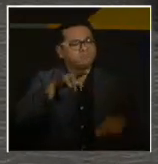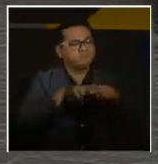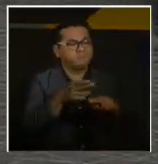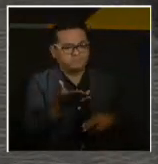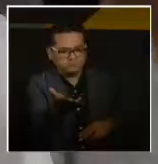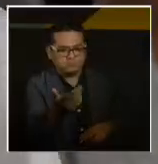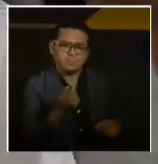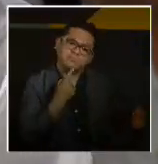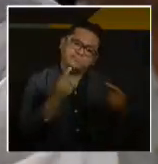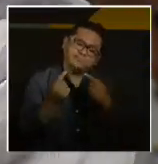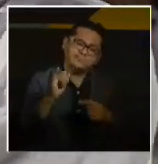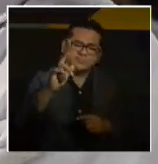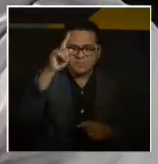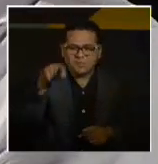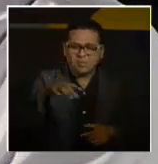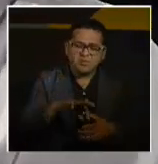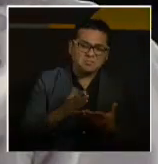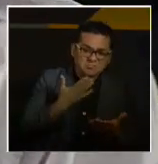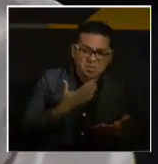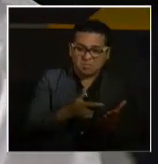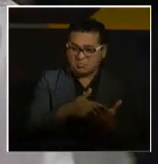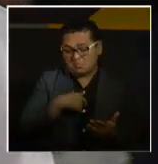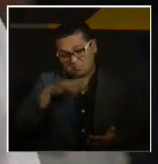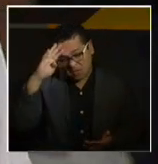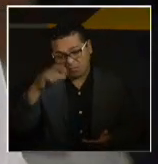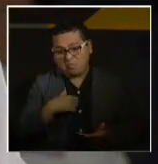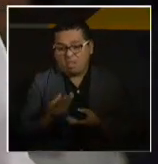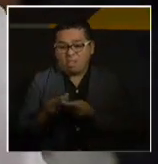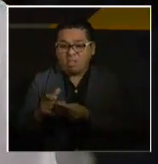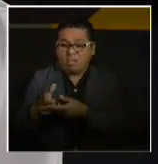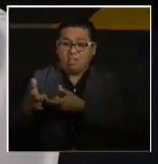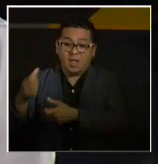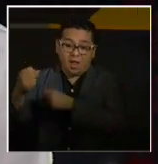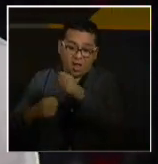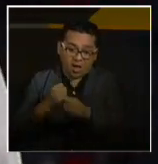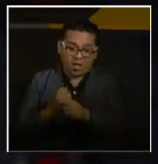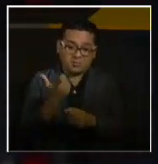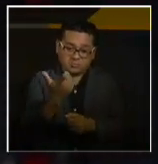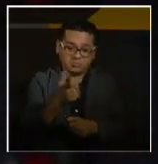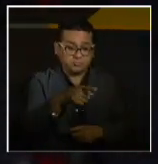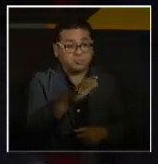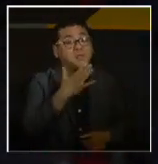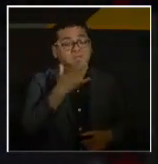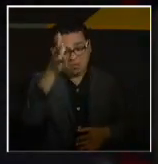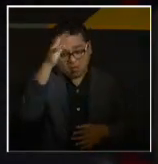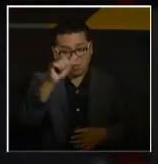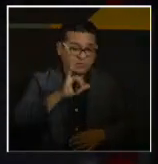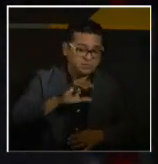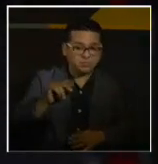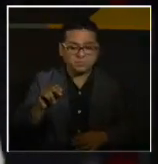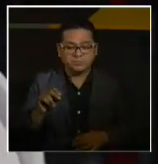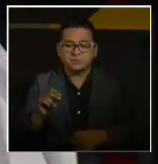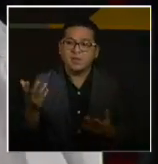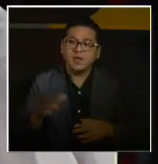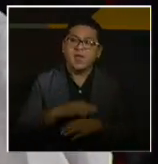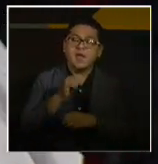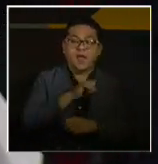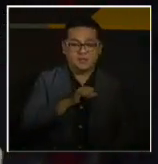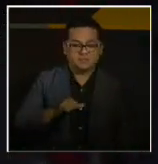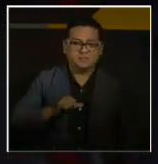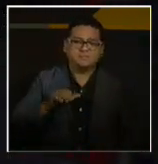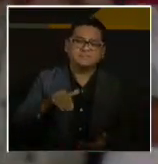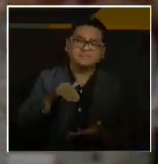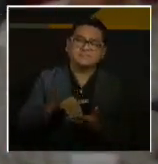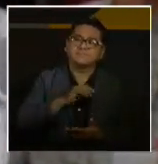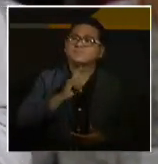con ustedes y les digamos, oye, esto es lo que yo pienso gastar este año y quiero que ustedes me lo aprueben. Y como lo hicimos en el Ayuntamiento de